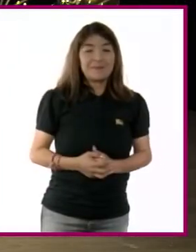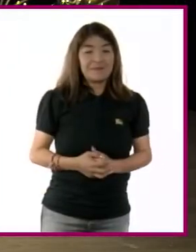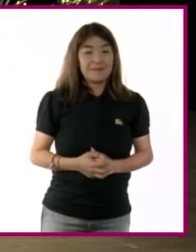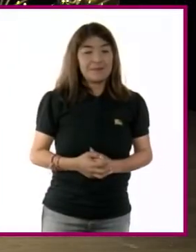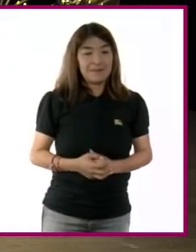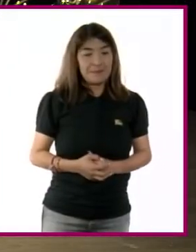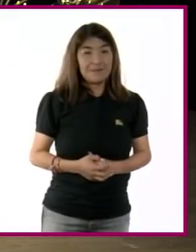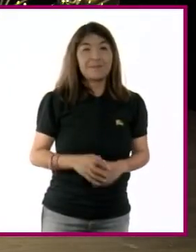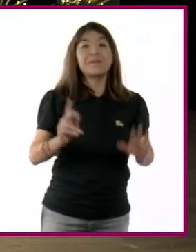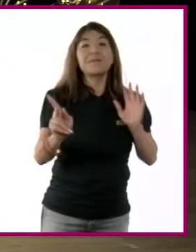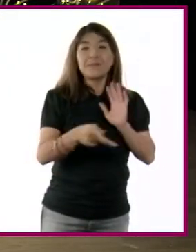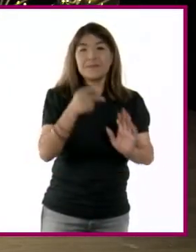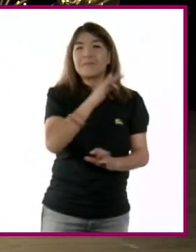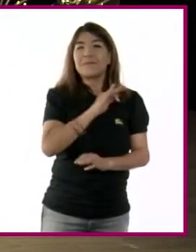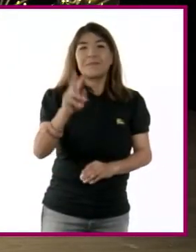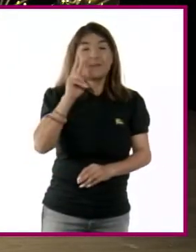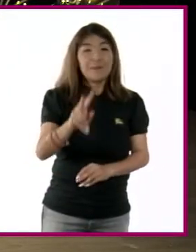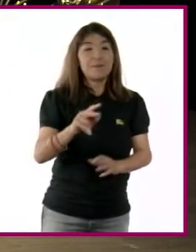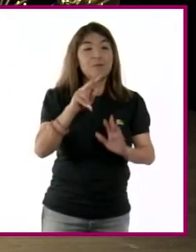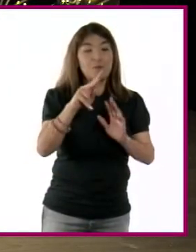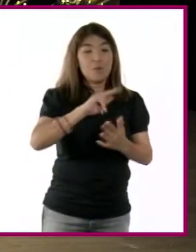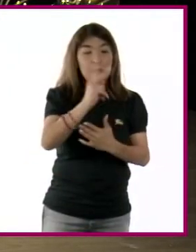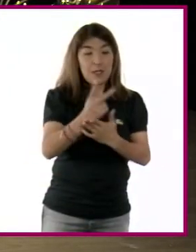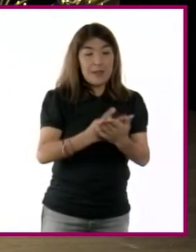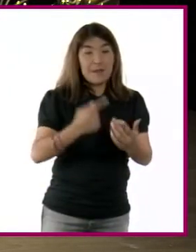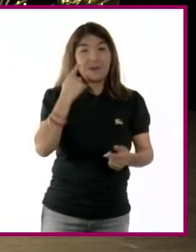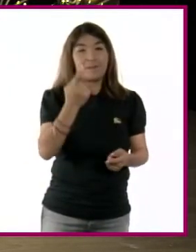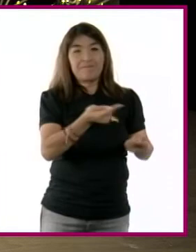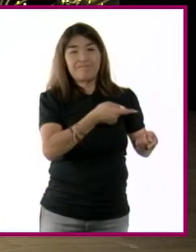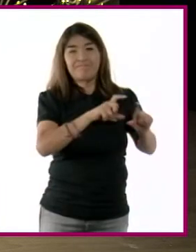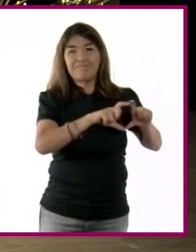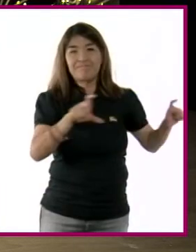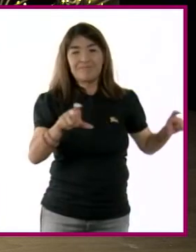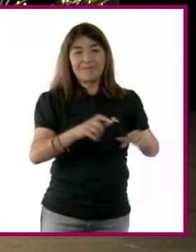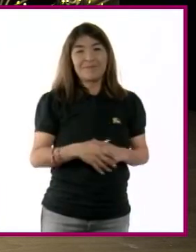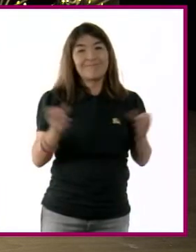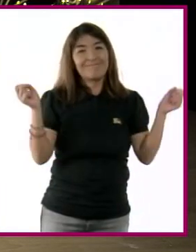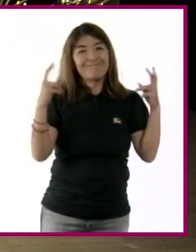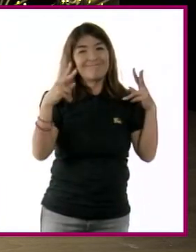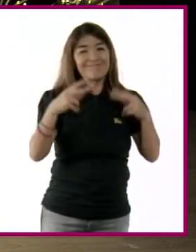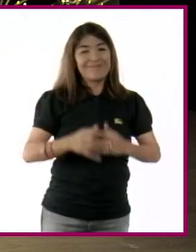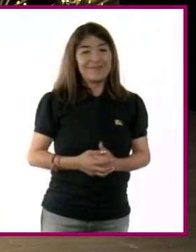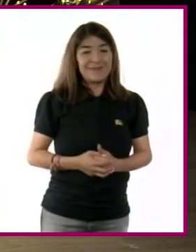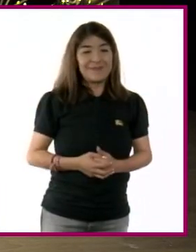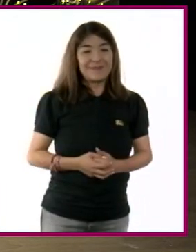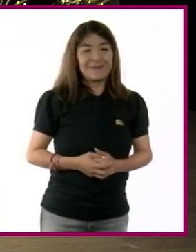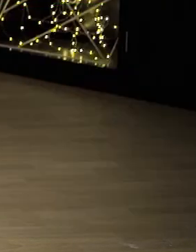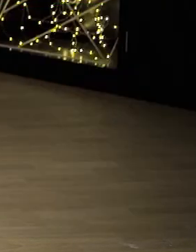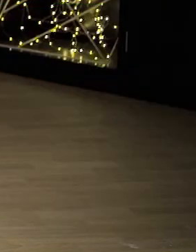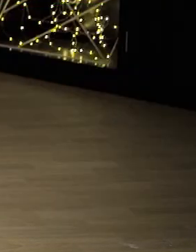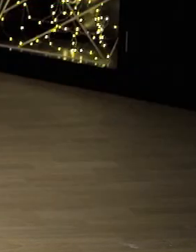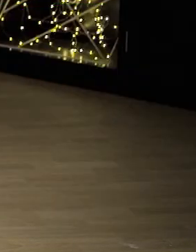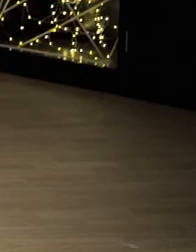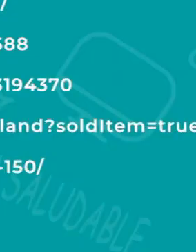Vuelve a ver los programas de Jóvenes en TV en esta dirección. Nos vemos. Adiós.